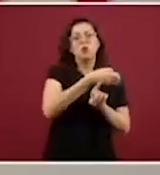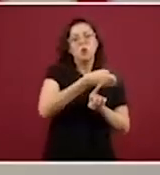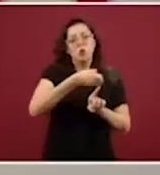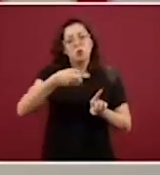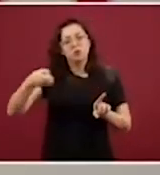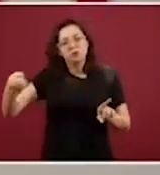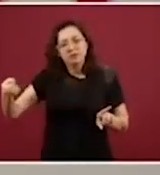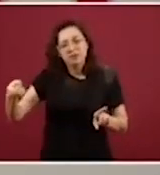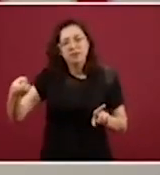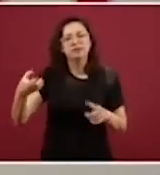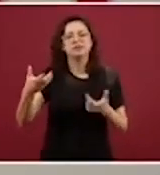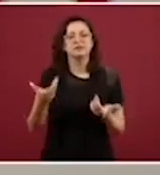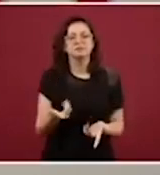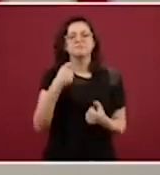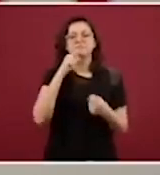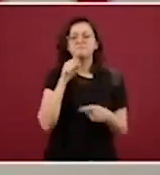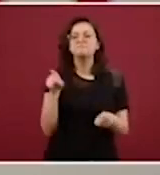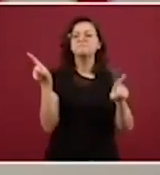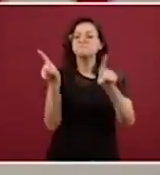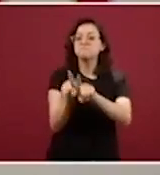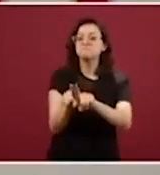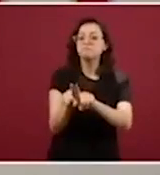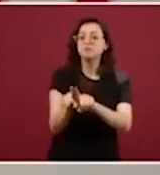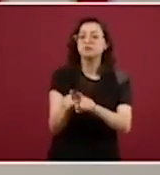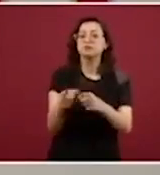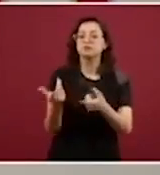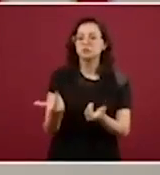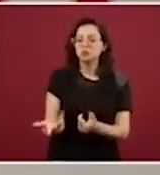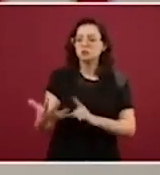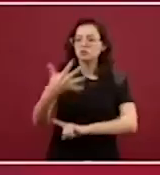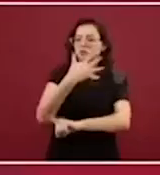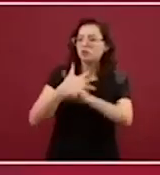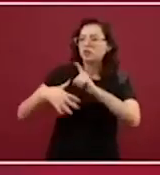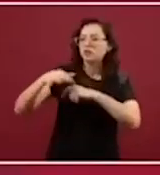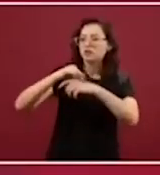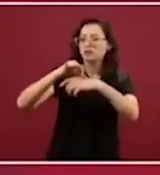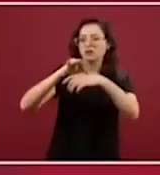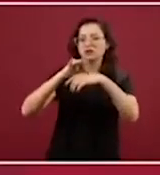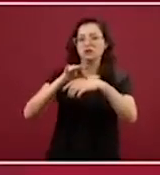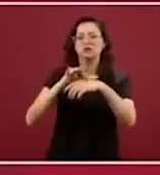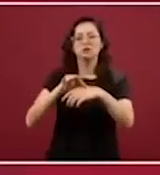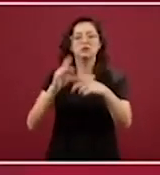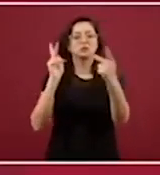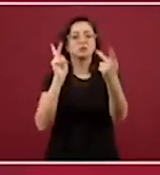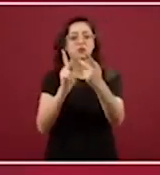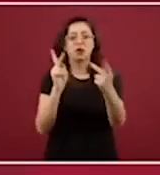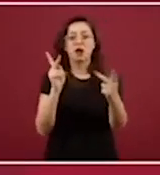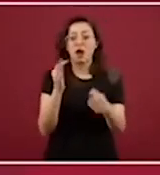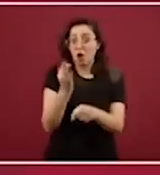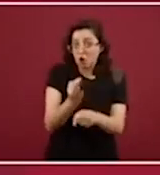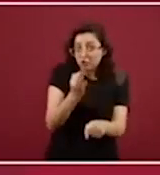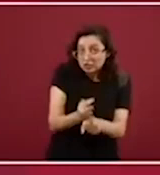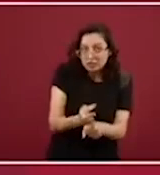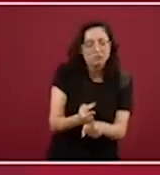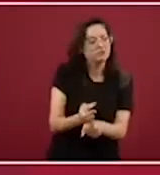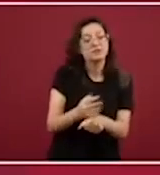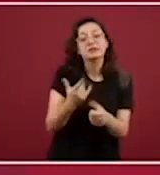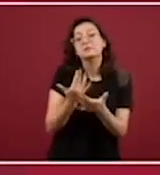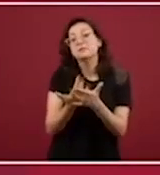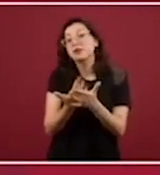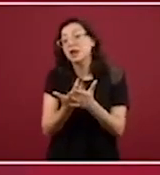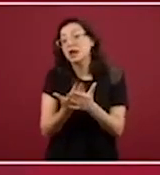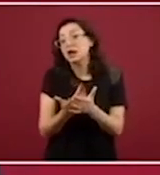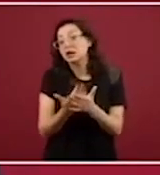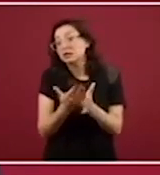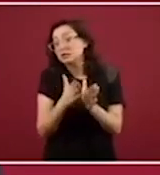sin que esté acoplado a la realidad epidemiológica. Tiene que hacerse cuando es adecuado. Y por eso es importante